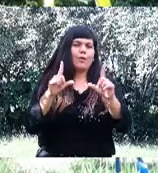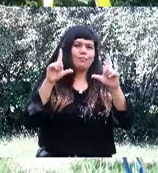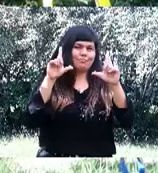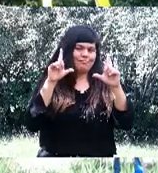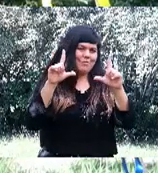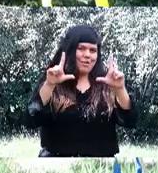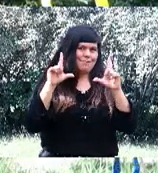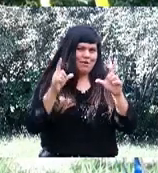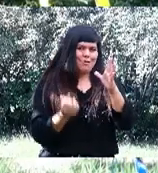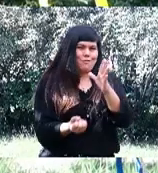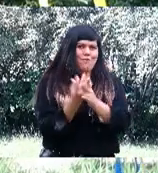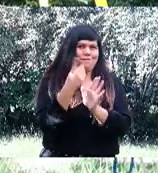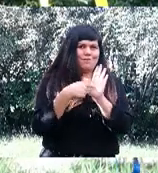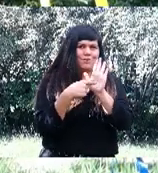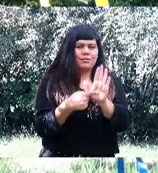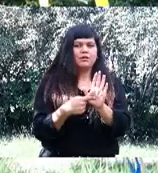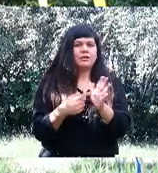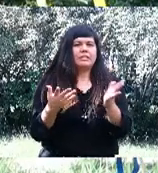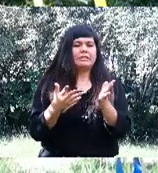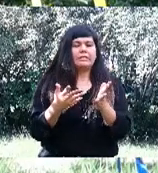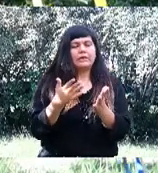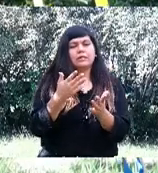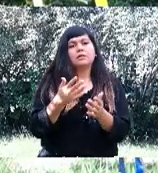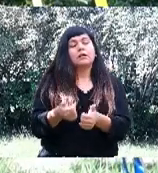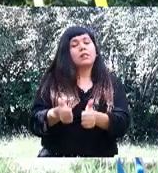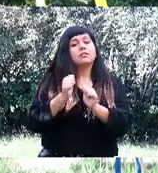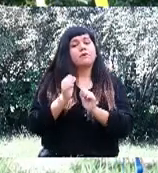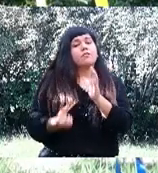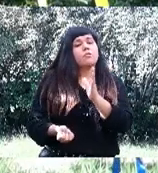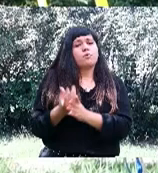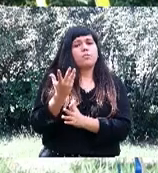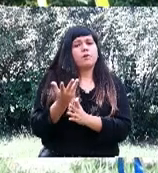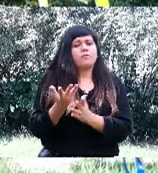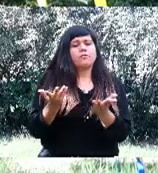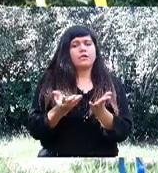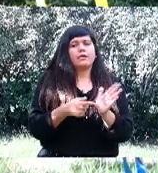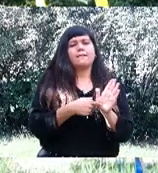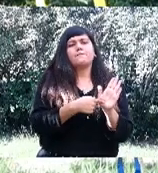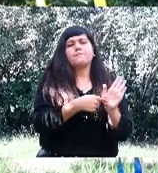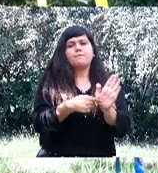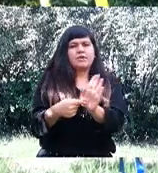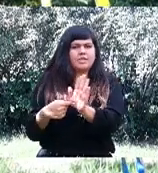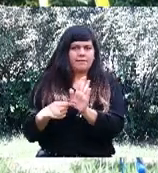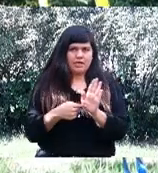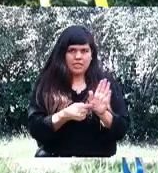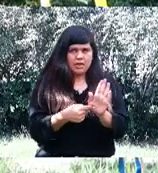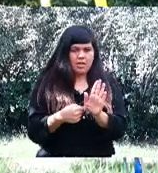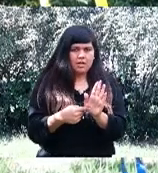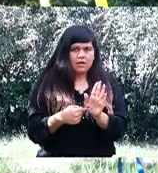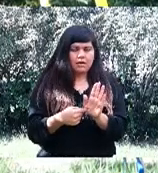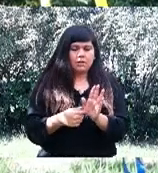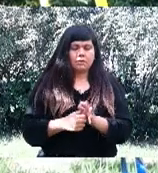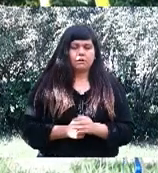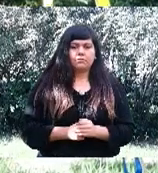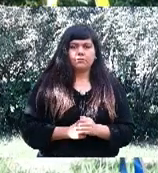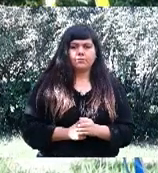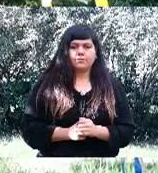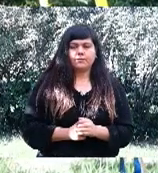imagen donde nos enfrentamos al desafío de eh visibilizar e